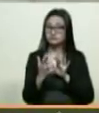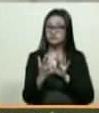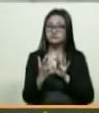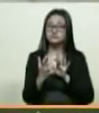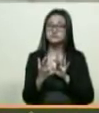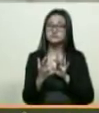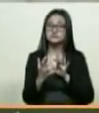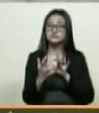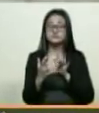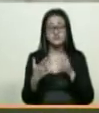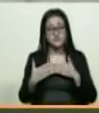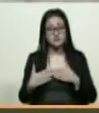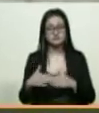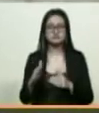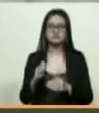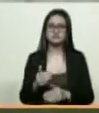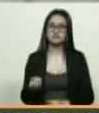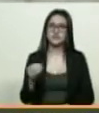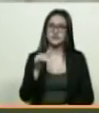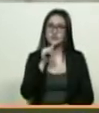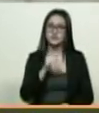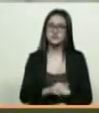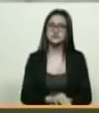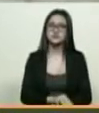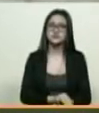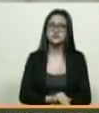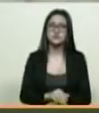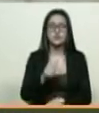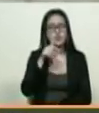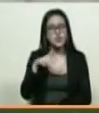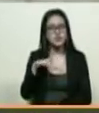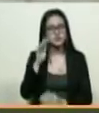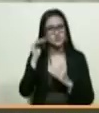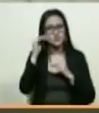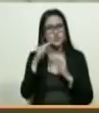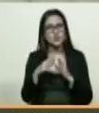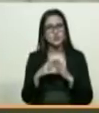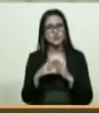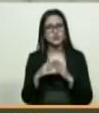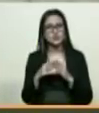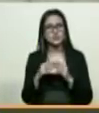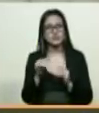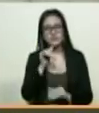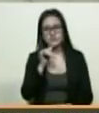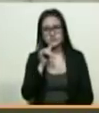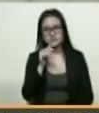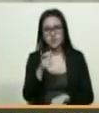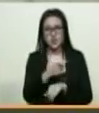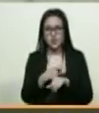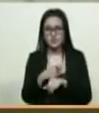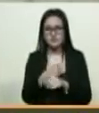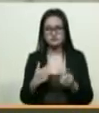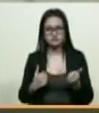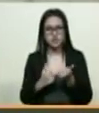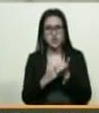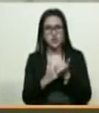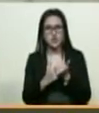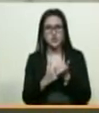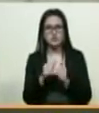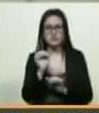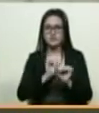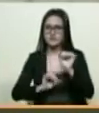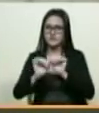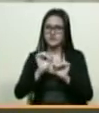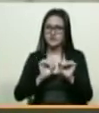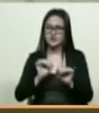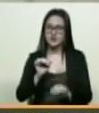estaremos adelantando y ampliando todas estas informaciones para que el pueblo esté atento a todas las medidas que está tomando el gobierno bolivariano en pro de defender